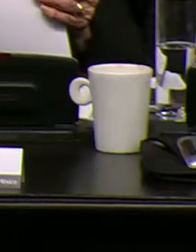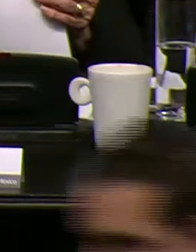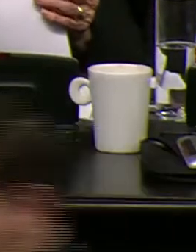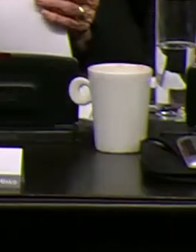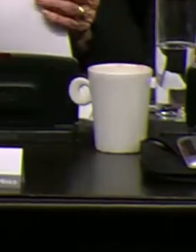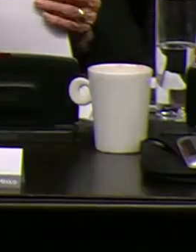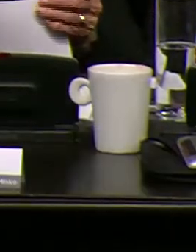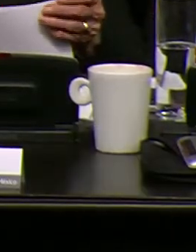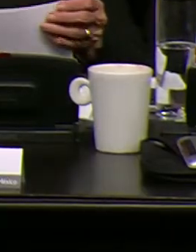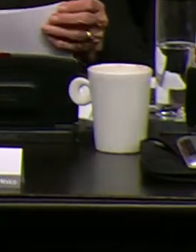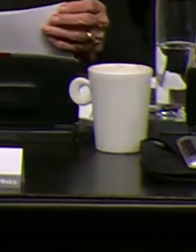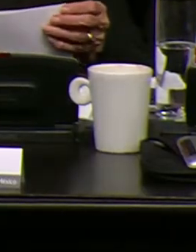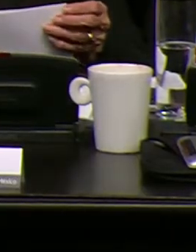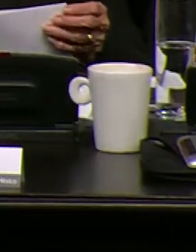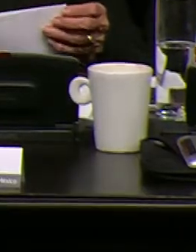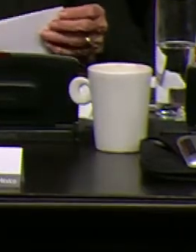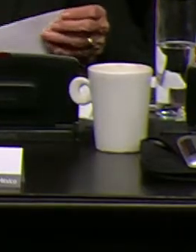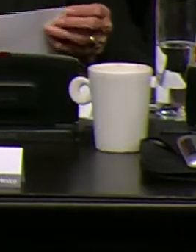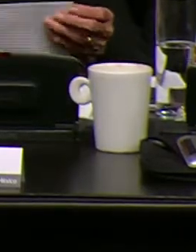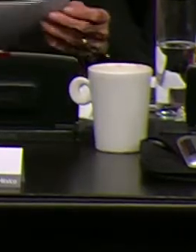lo general del